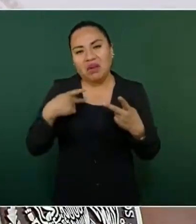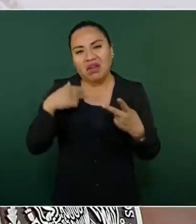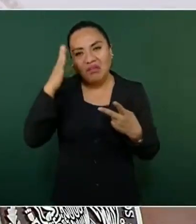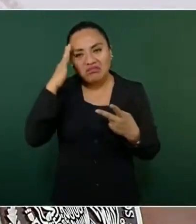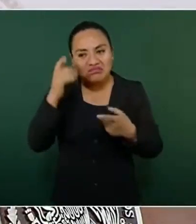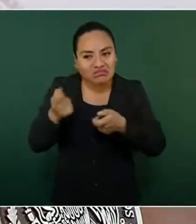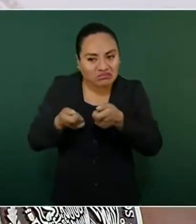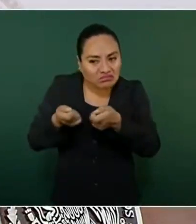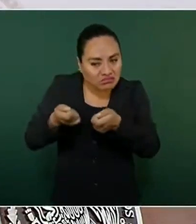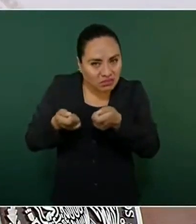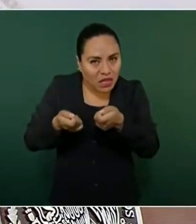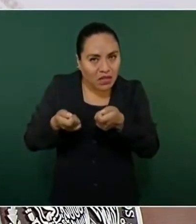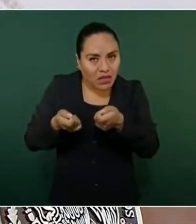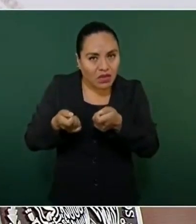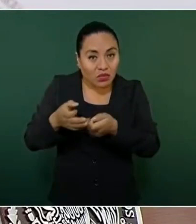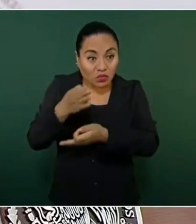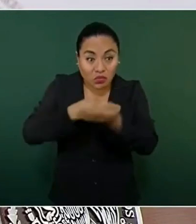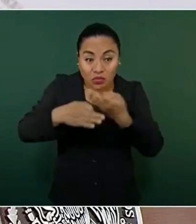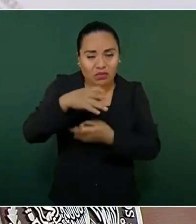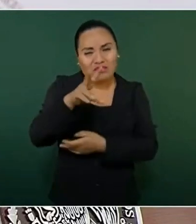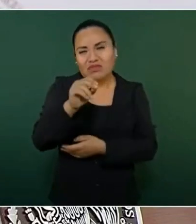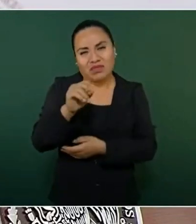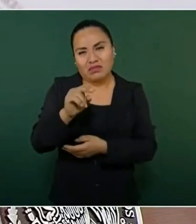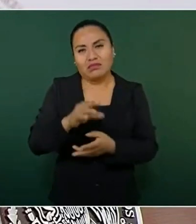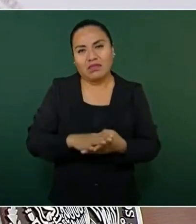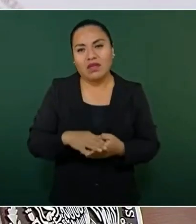se quedaron mal acostumbrados